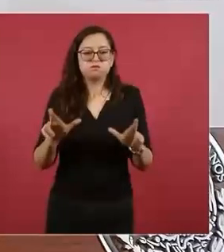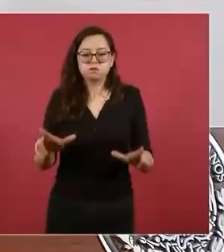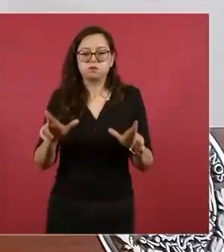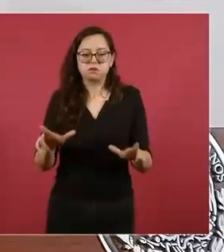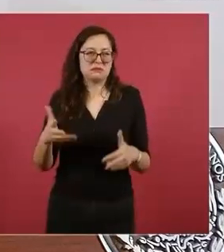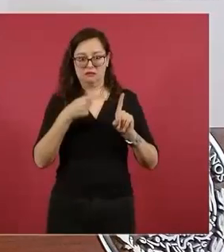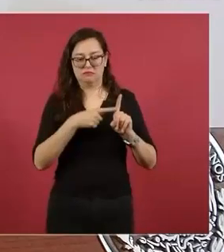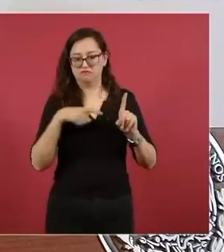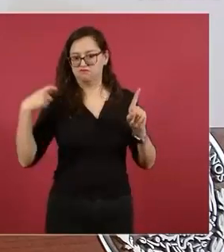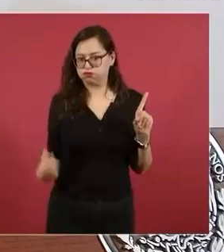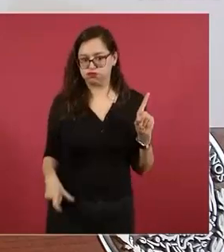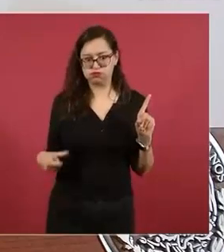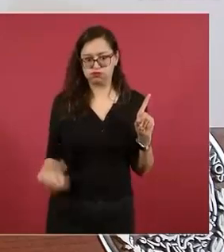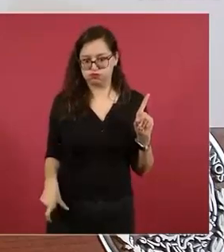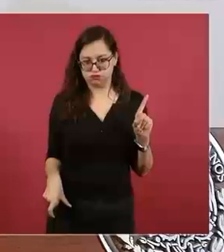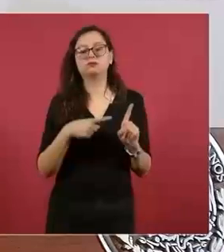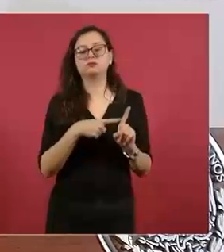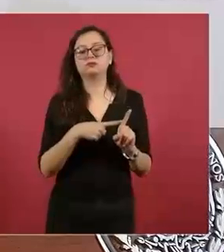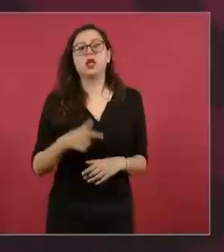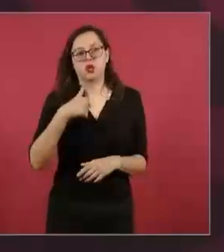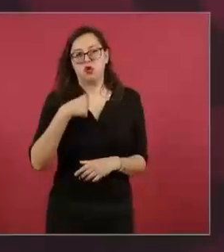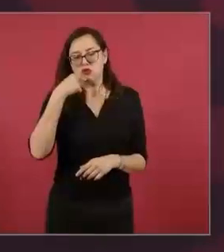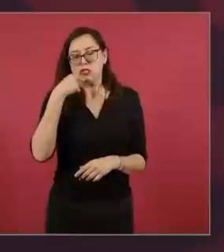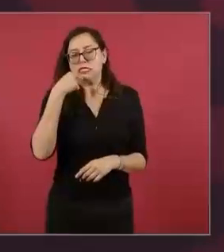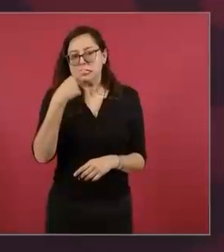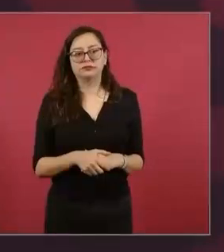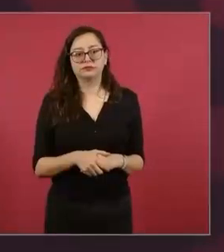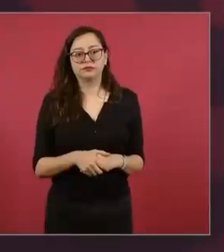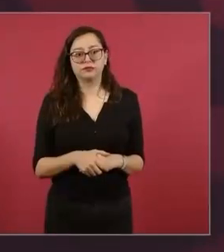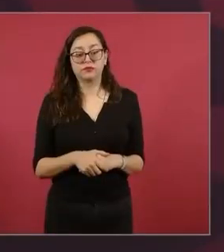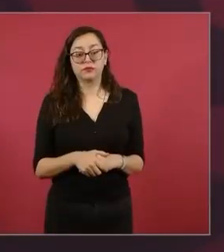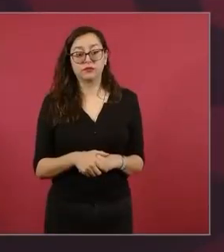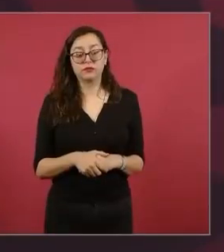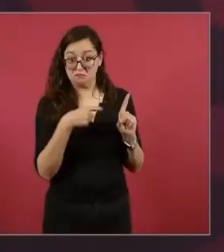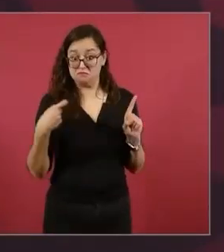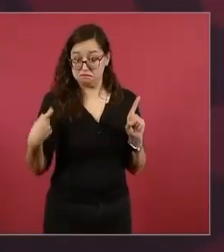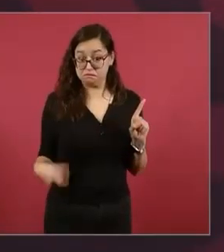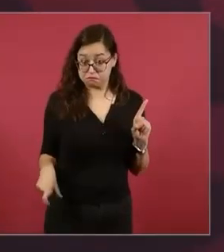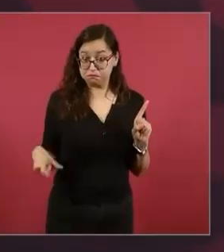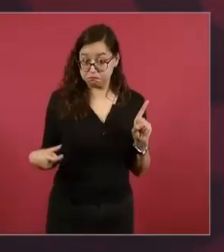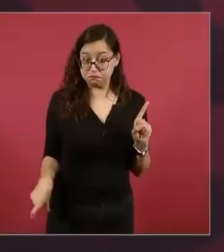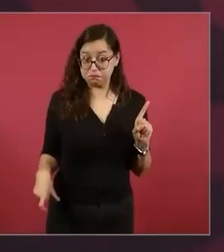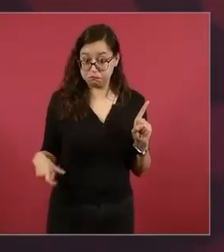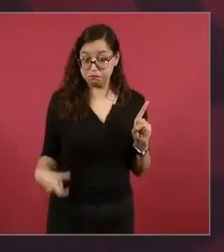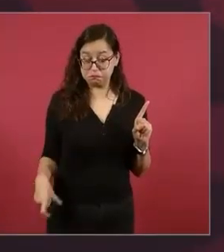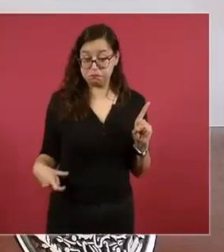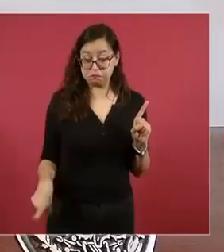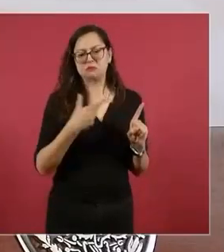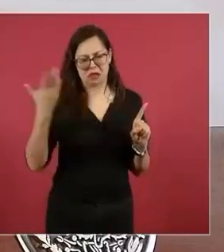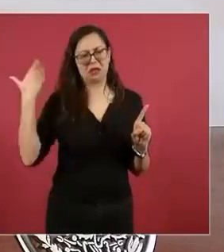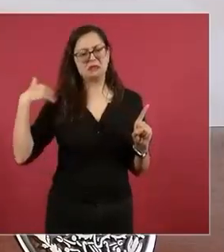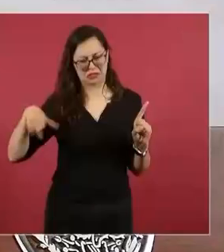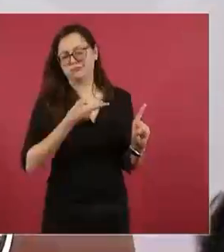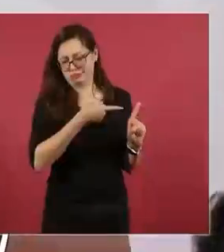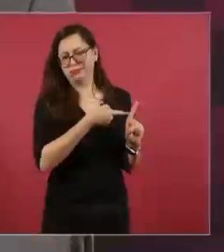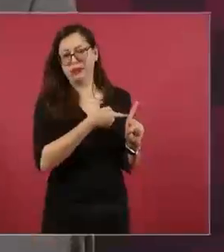13, 14 años. Y hablo de que, aún siendo parte del régimen y que fue favorecido por